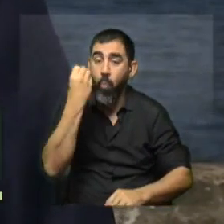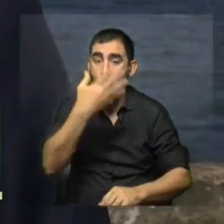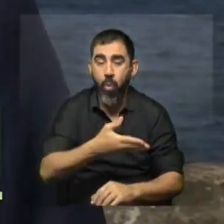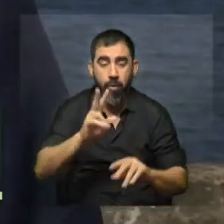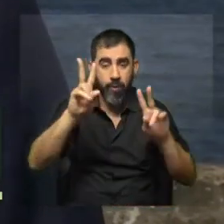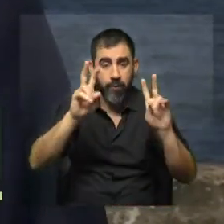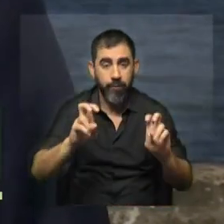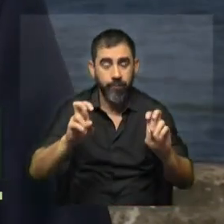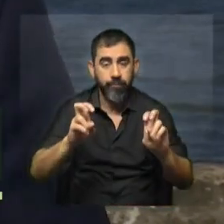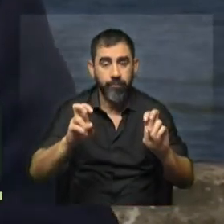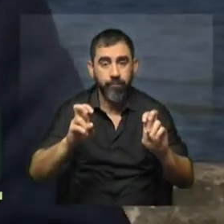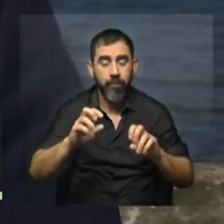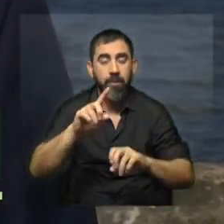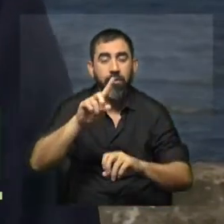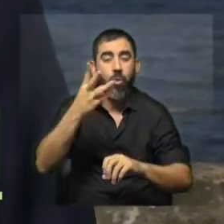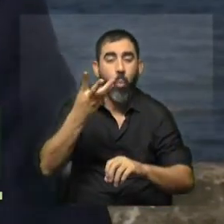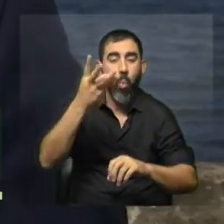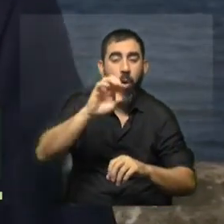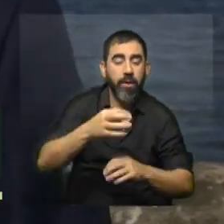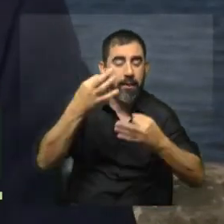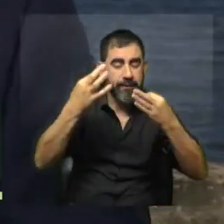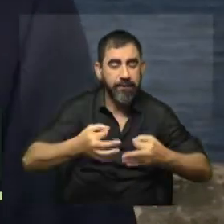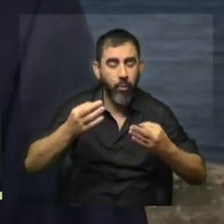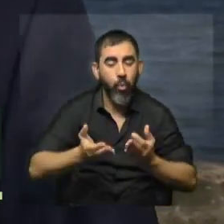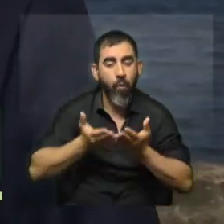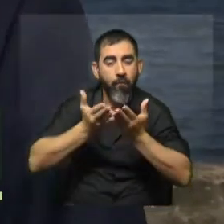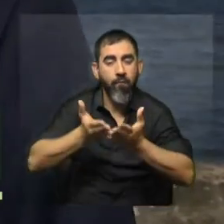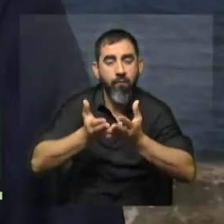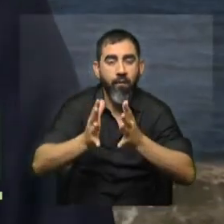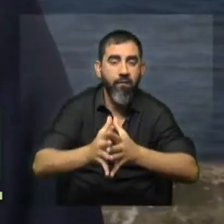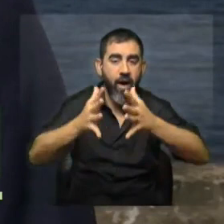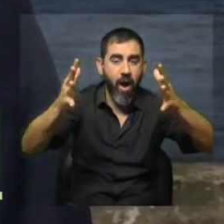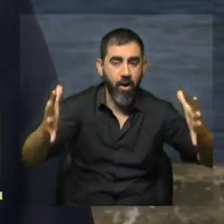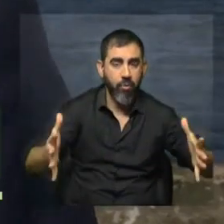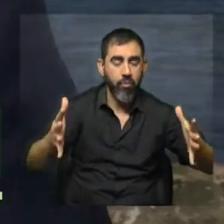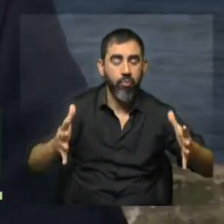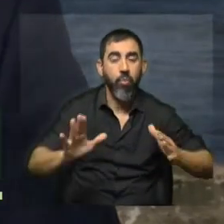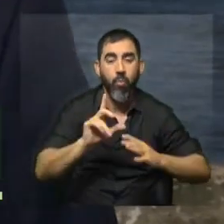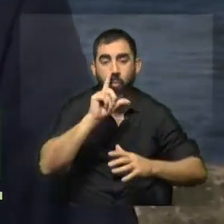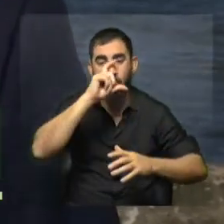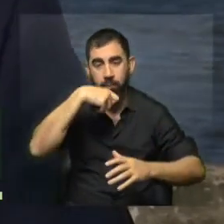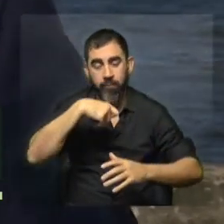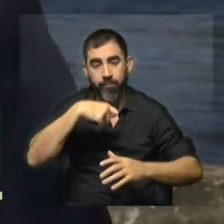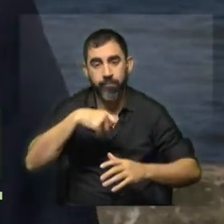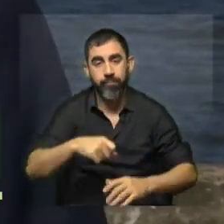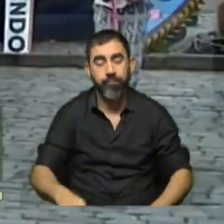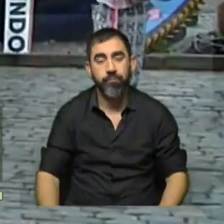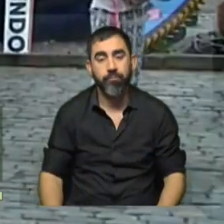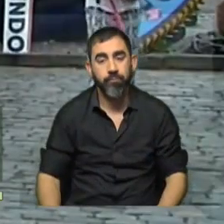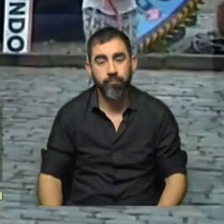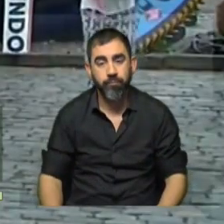sentido, con más de 140 seguros cruceros que van a tocar el puerto de Montevideo, eso más o